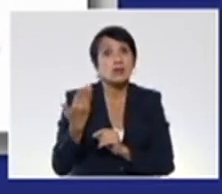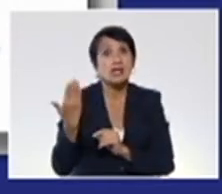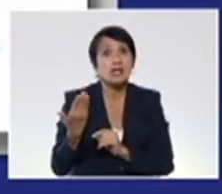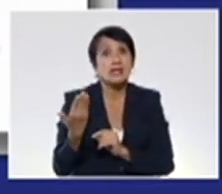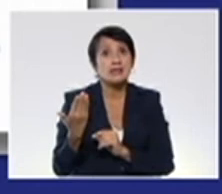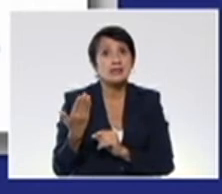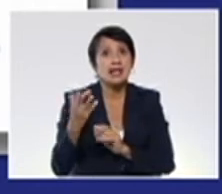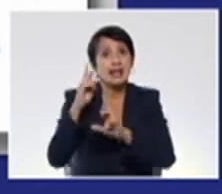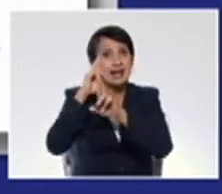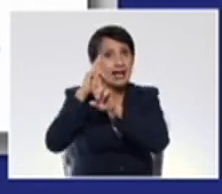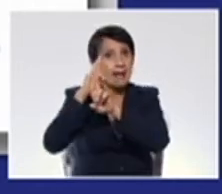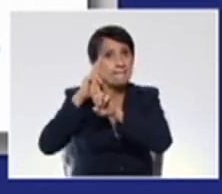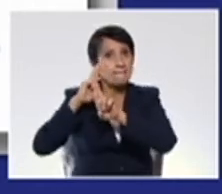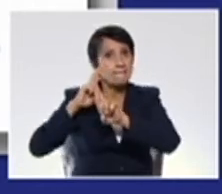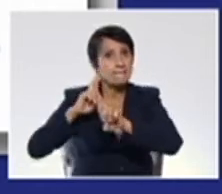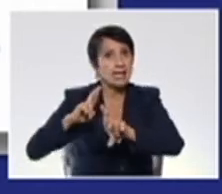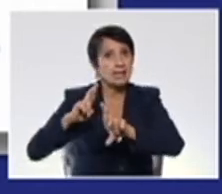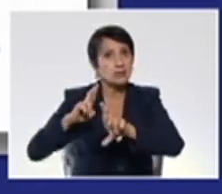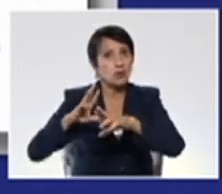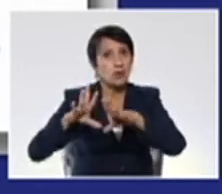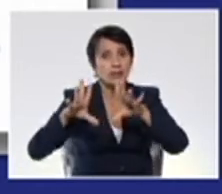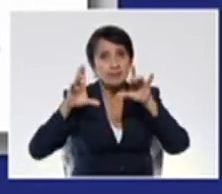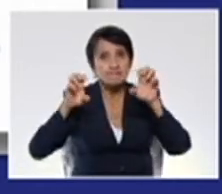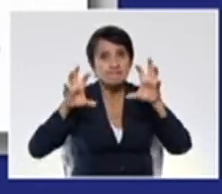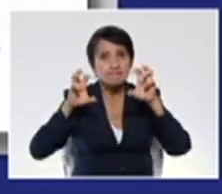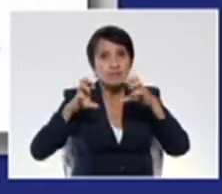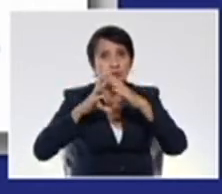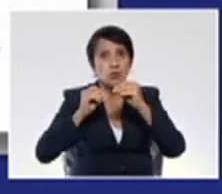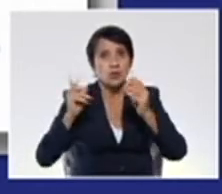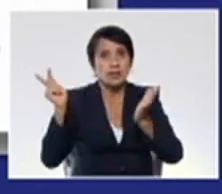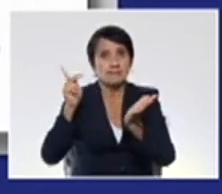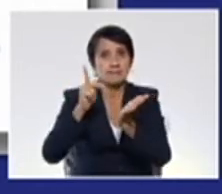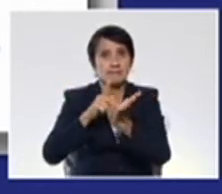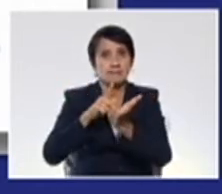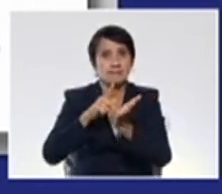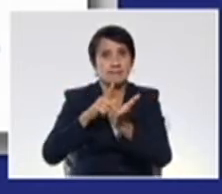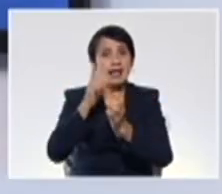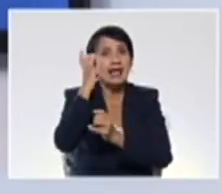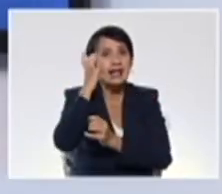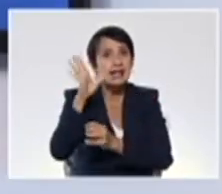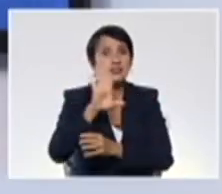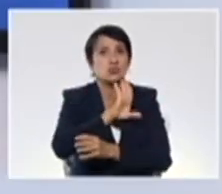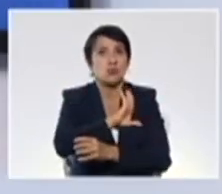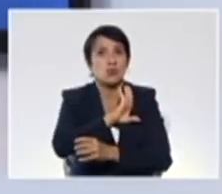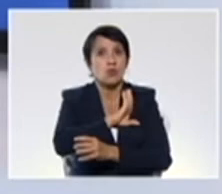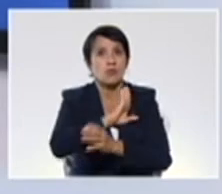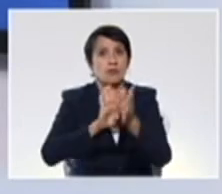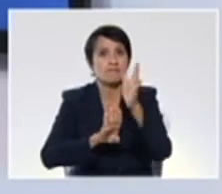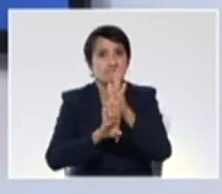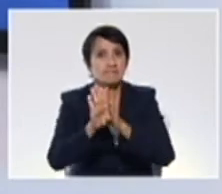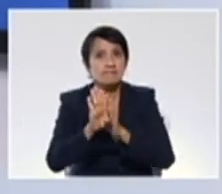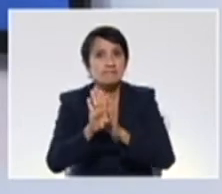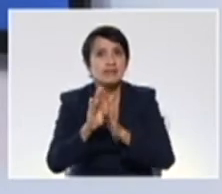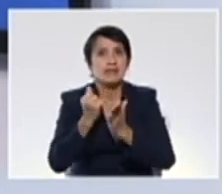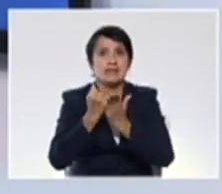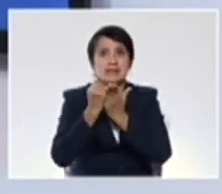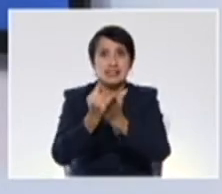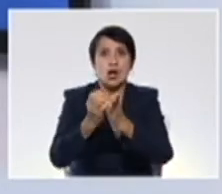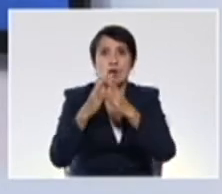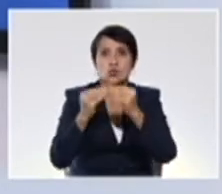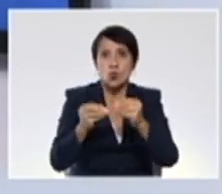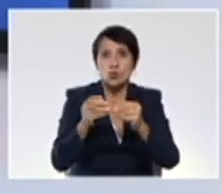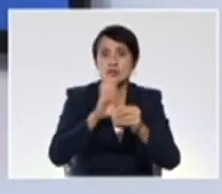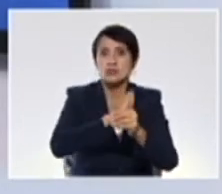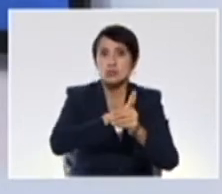del respeto de ese ritmo y estilo de aprendizaje del participante, de creer en sus potencialidades, de generar las condiciones para